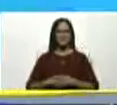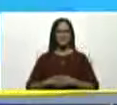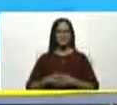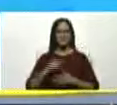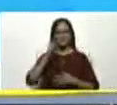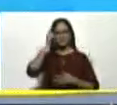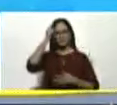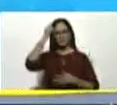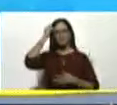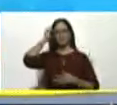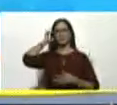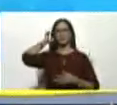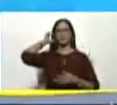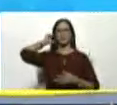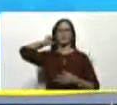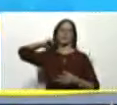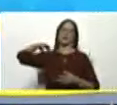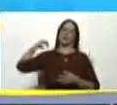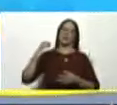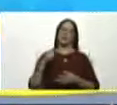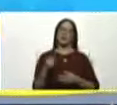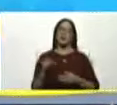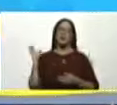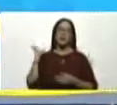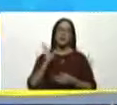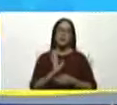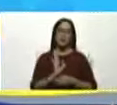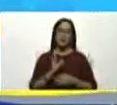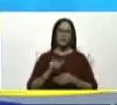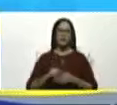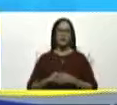Y vino Goliat y les dio un ultimátum.